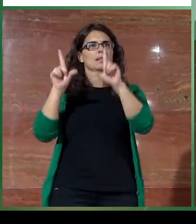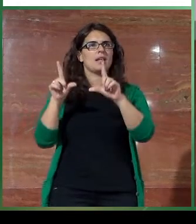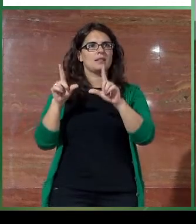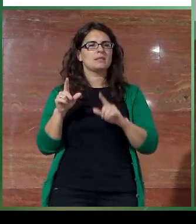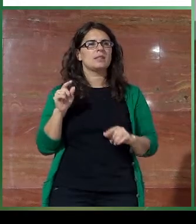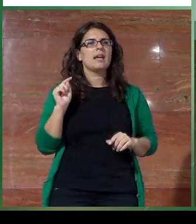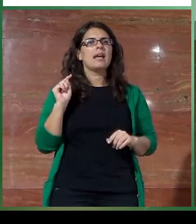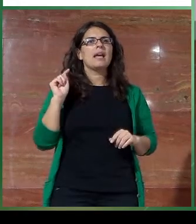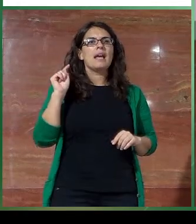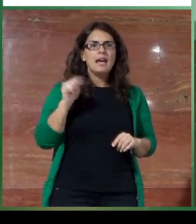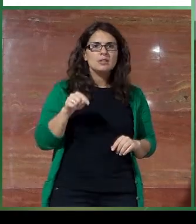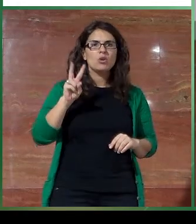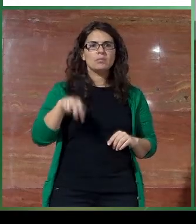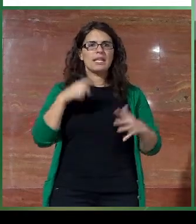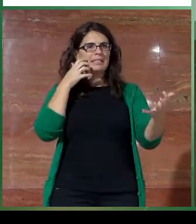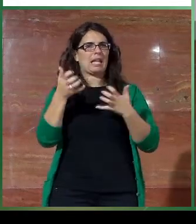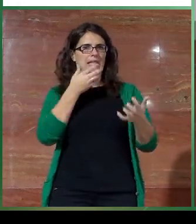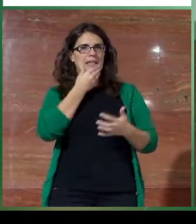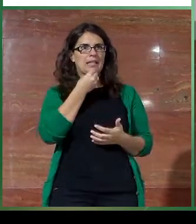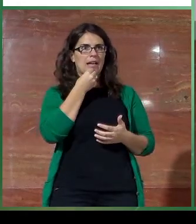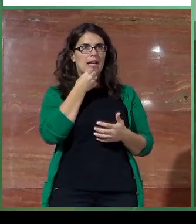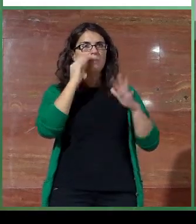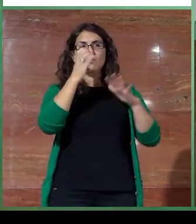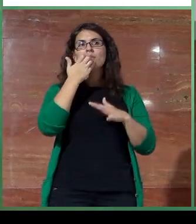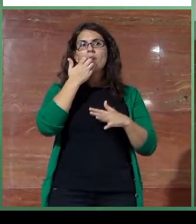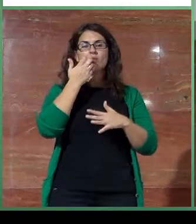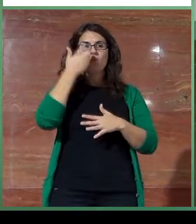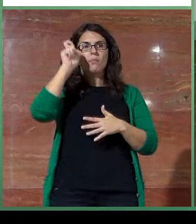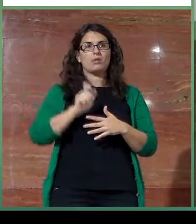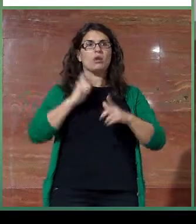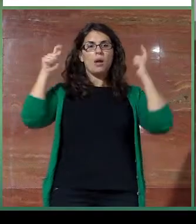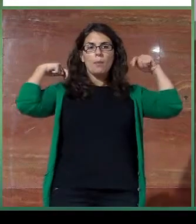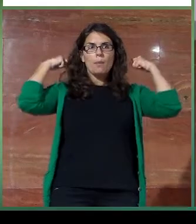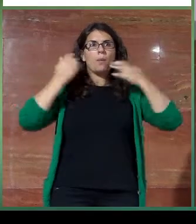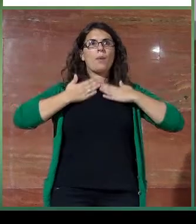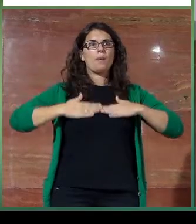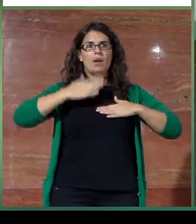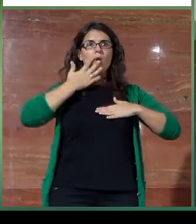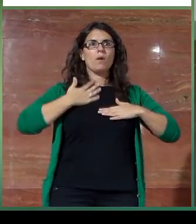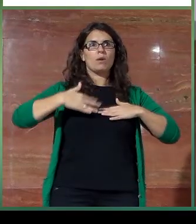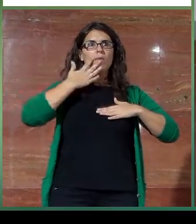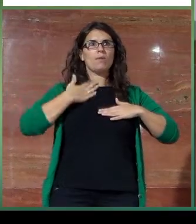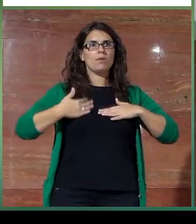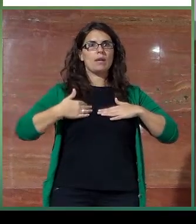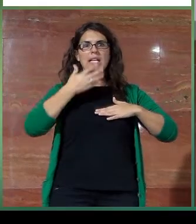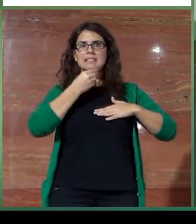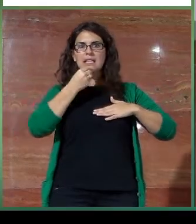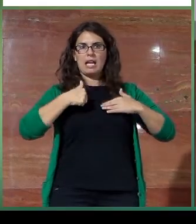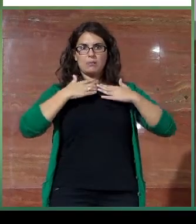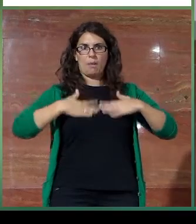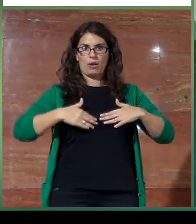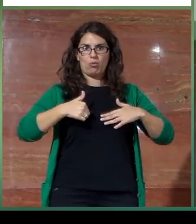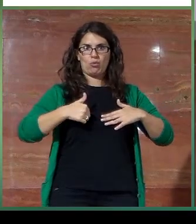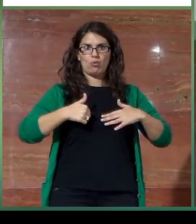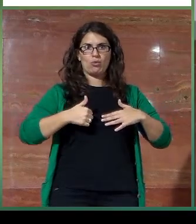estética. Pero accesibilidad es una persona que lleva un babero y babea, ya me dirás qué estética ponemos en el babero.